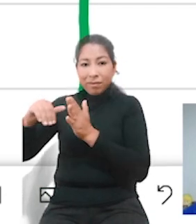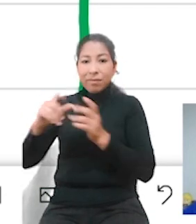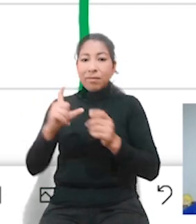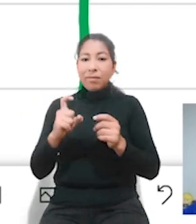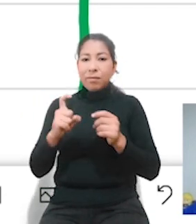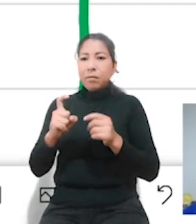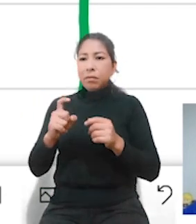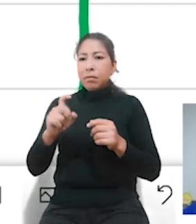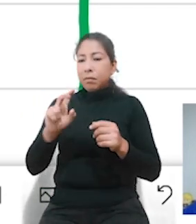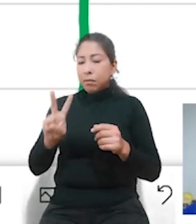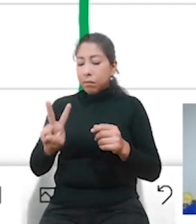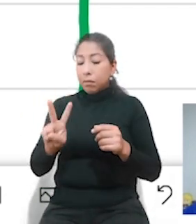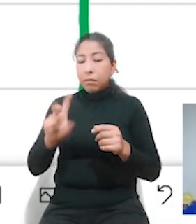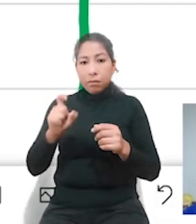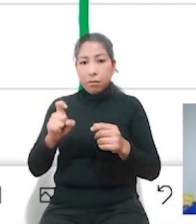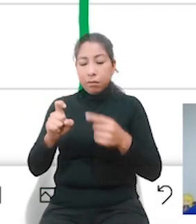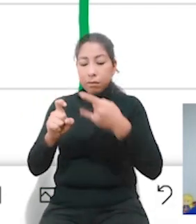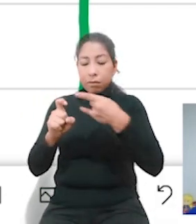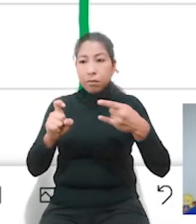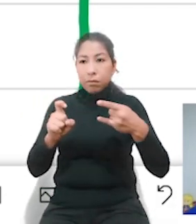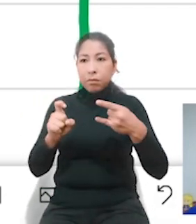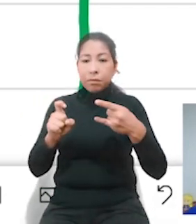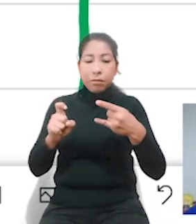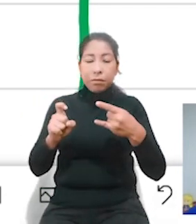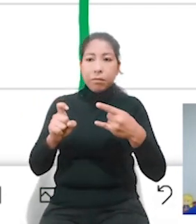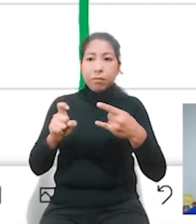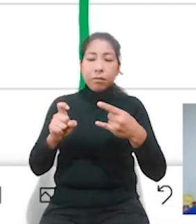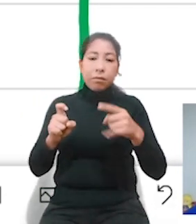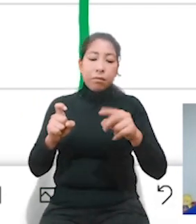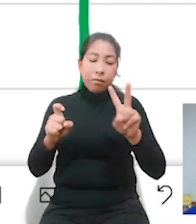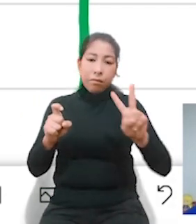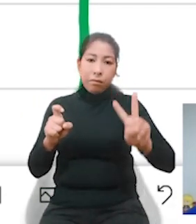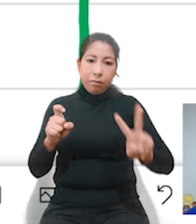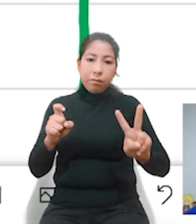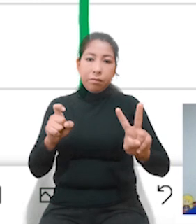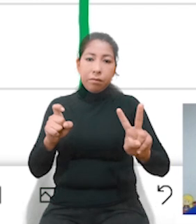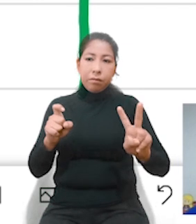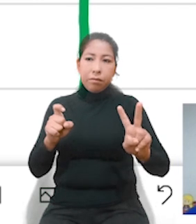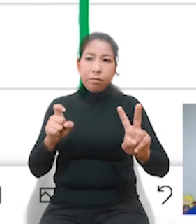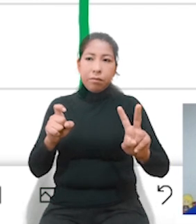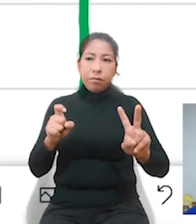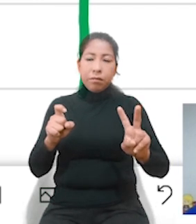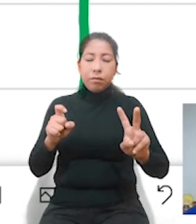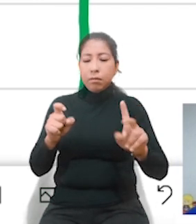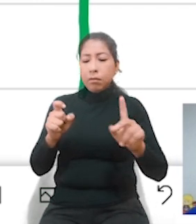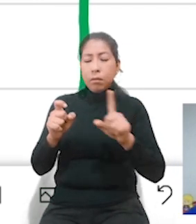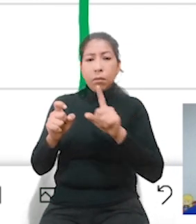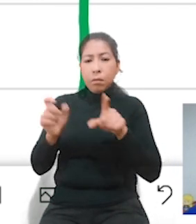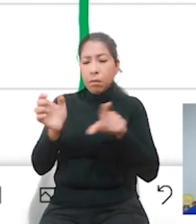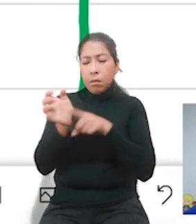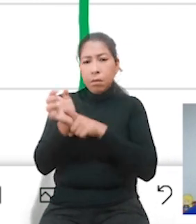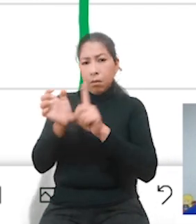tenemos 2x igual 2 elevado a la unidad del segundo miembro, que equivale a 2, y 1 que